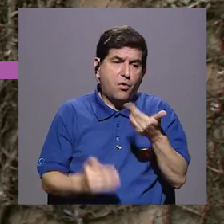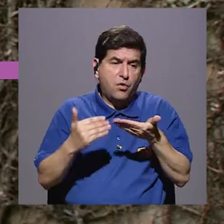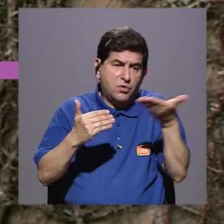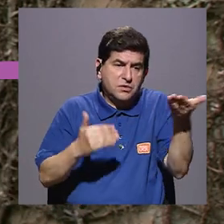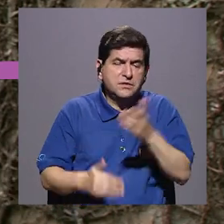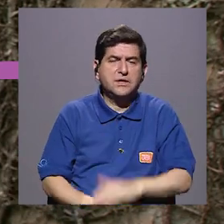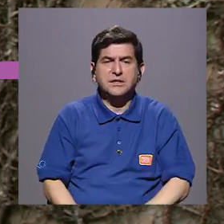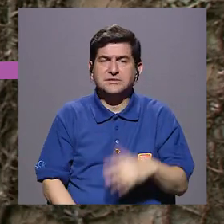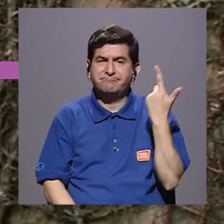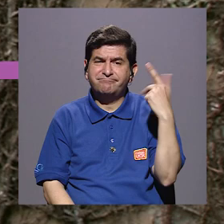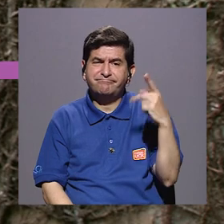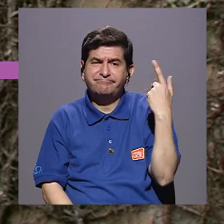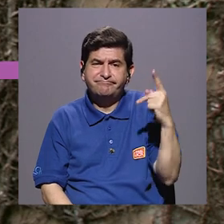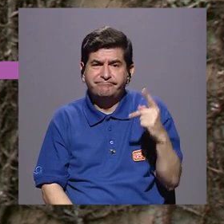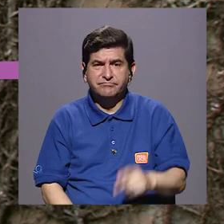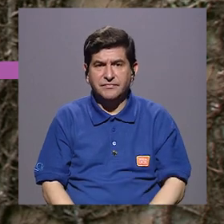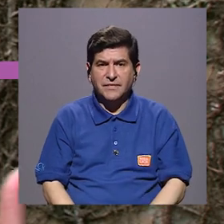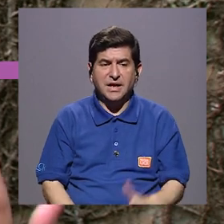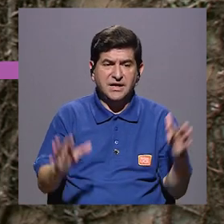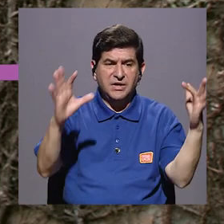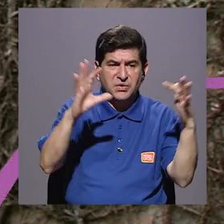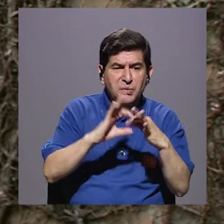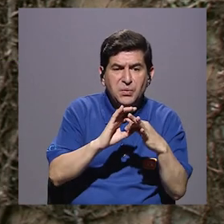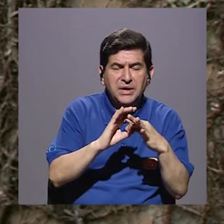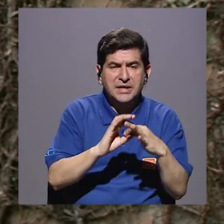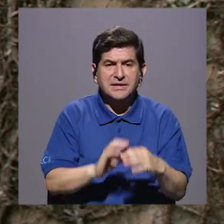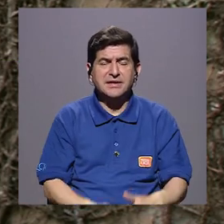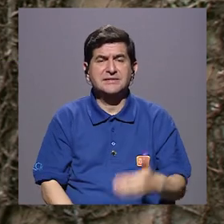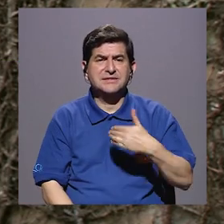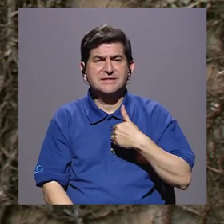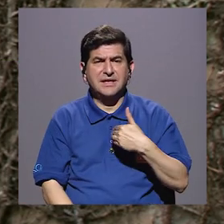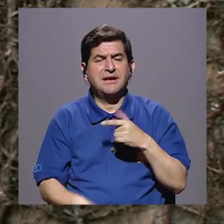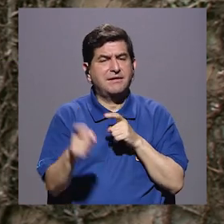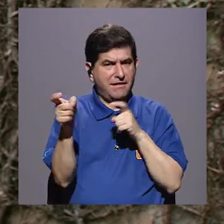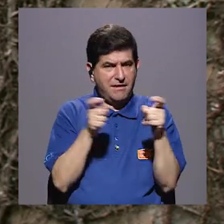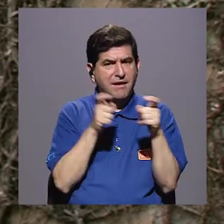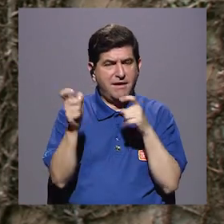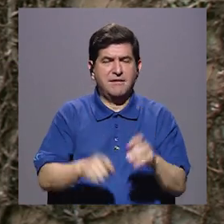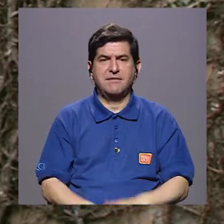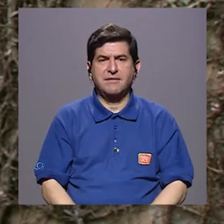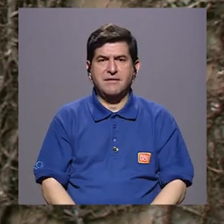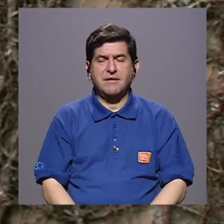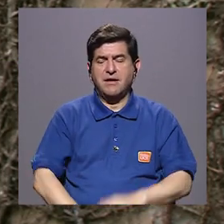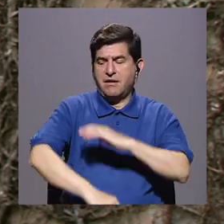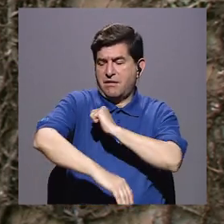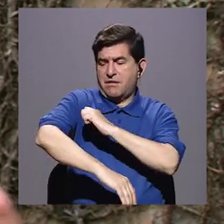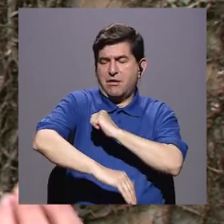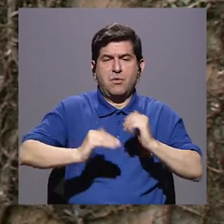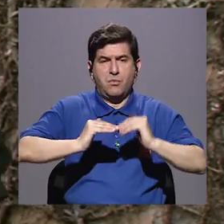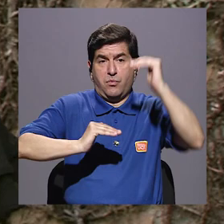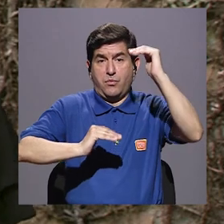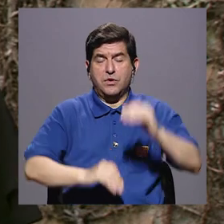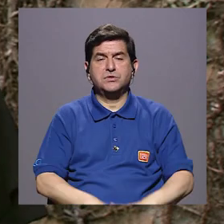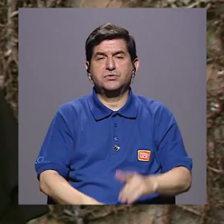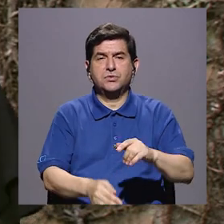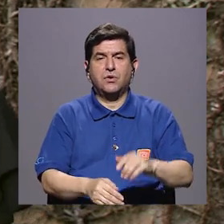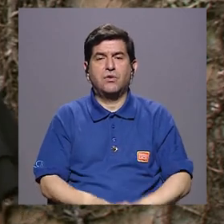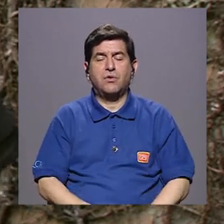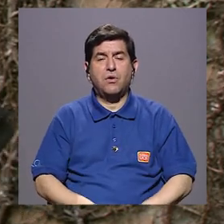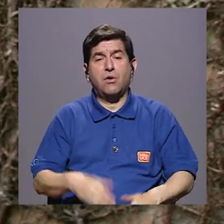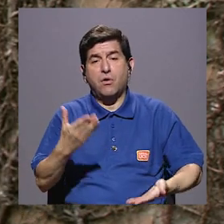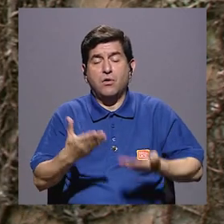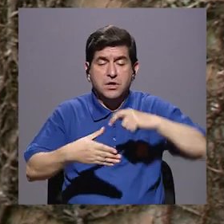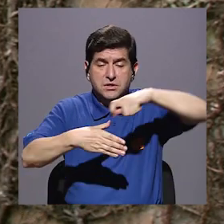resto de factores de riesgo que se van a asociar a la sarcopenia tienen que controlarse. Tenemos que controlar la presión alta, tenemos que controlar el